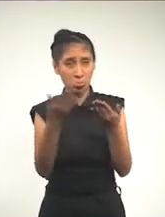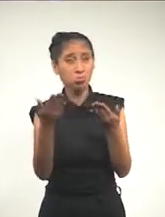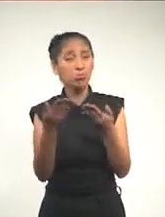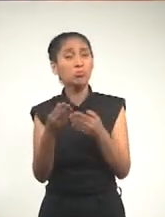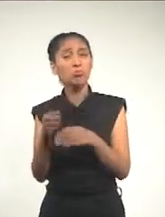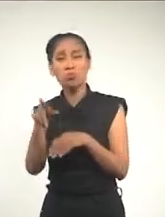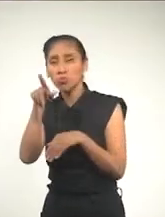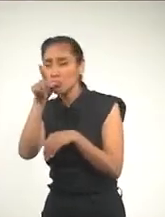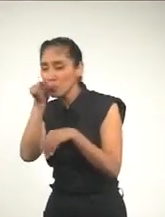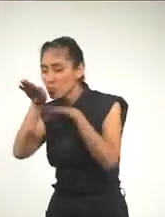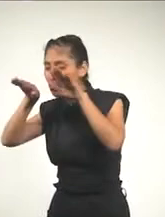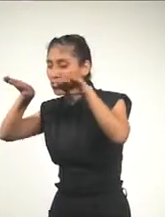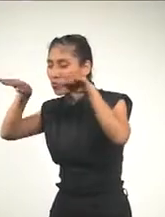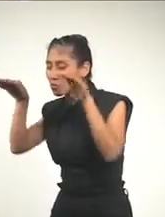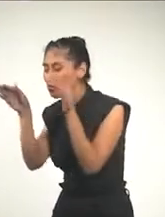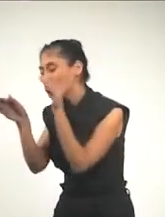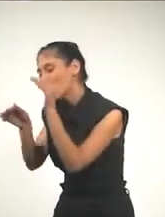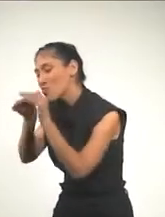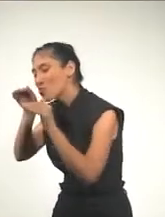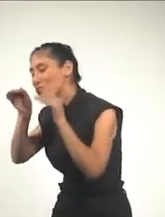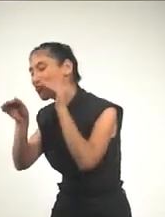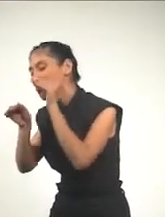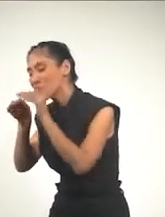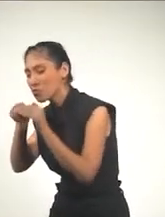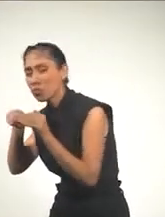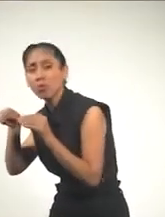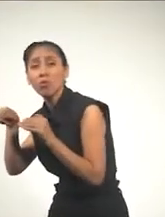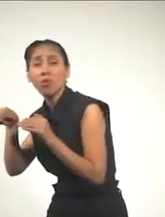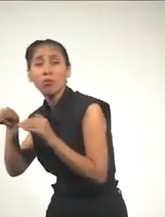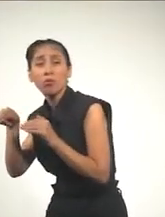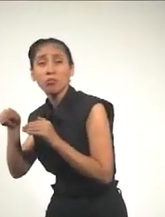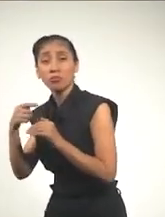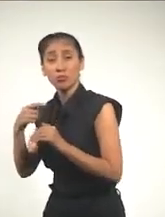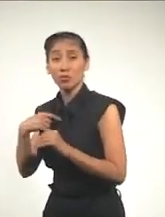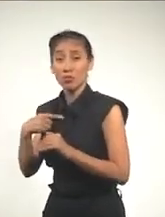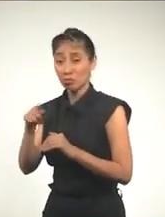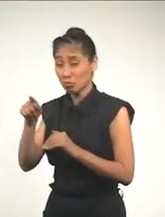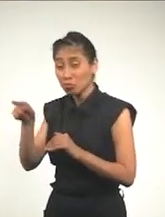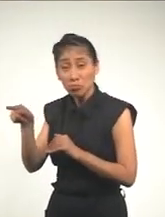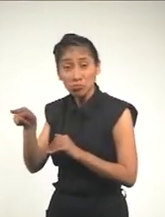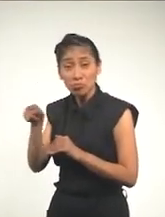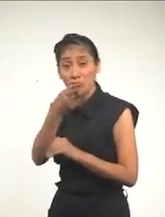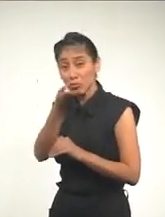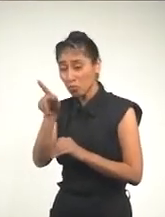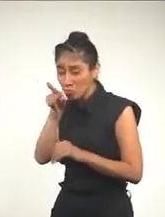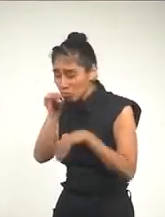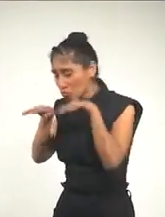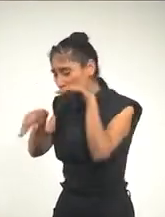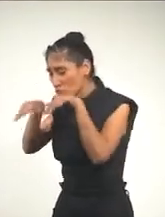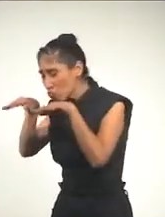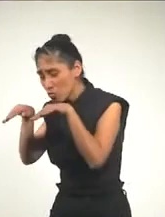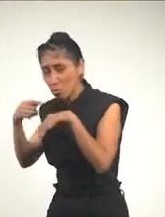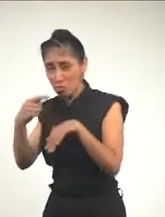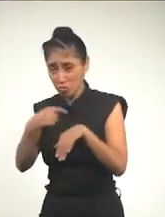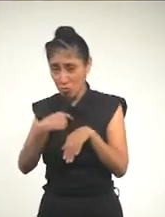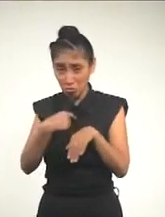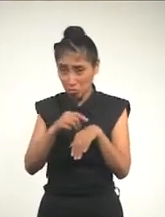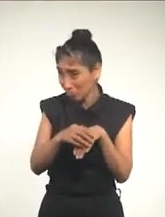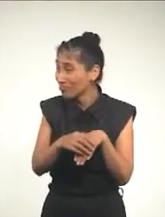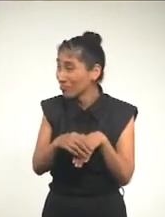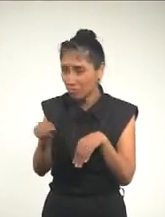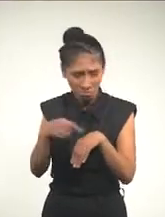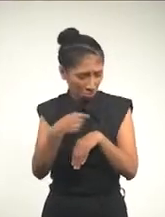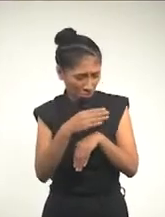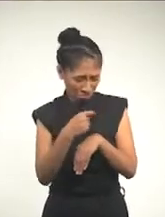Y ustedes solo le hacen caso al amiguito pichón de Martina. Cuando pasa eso, siento en la